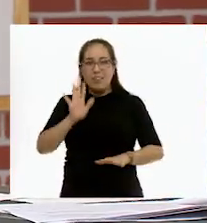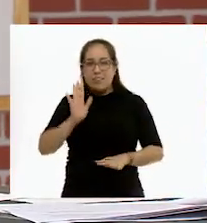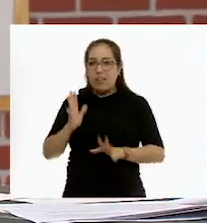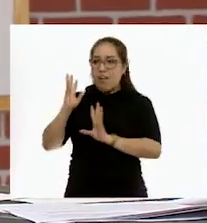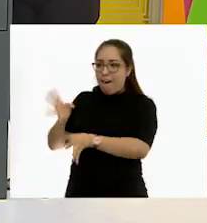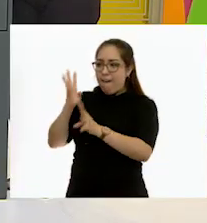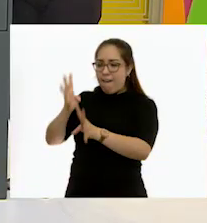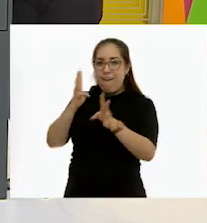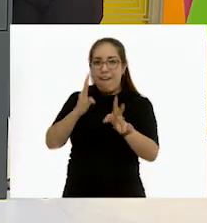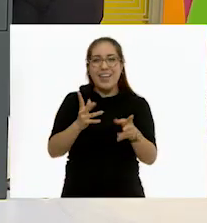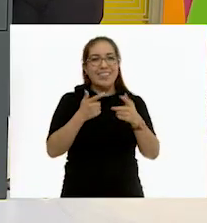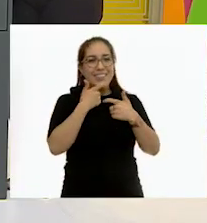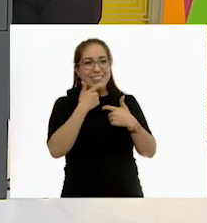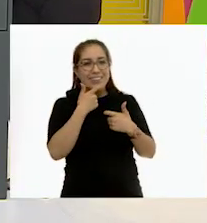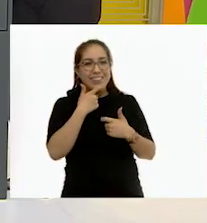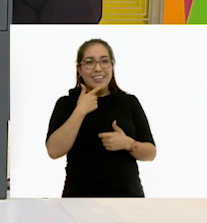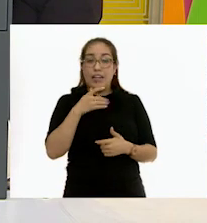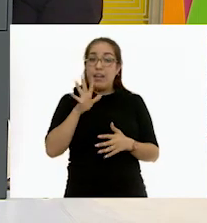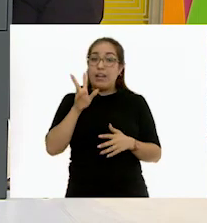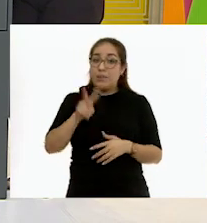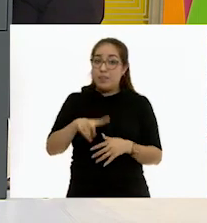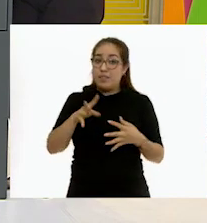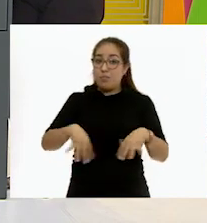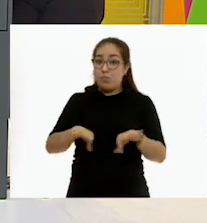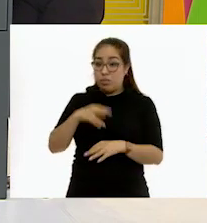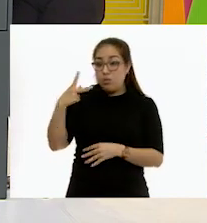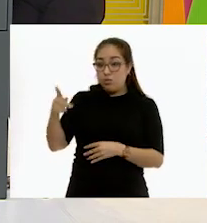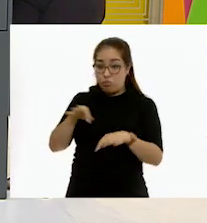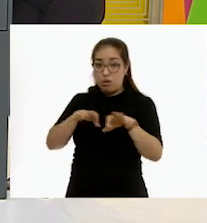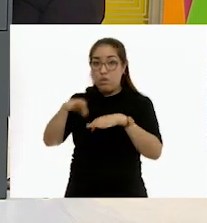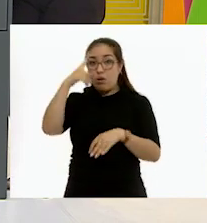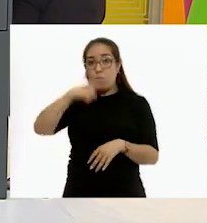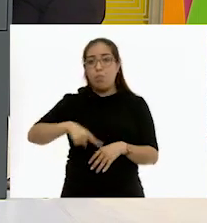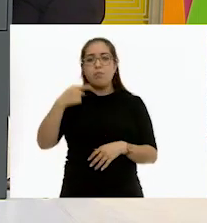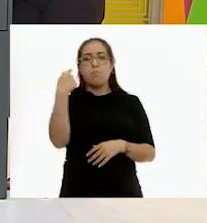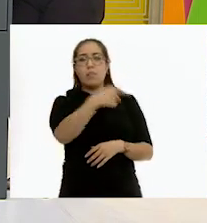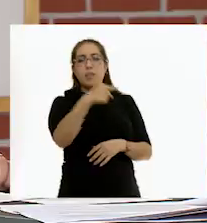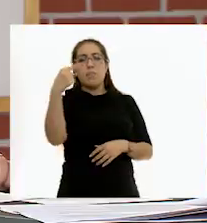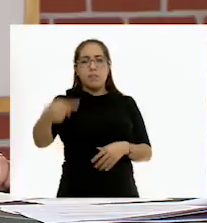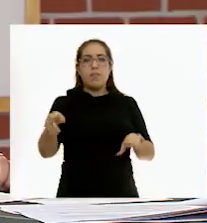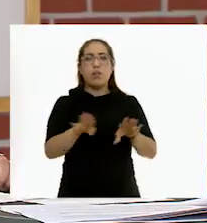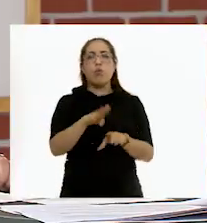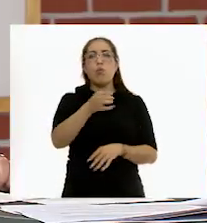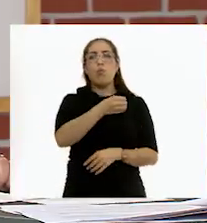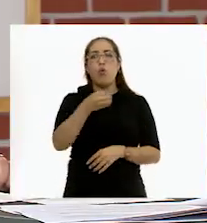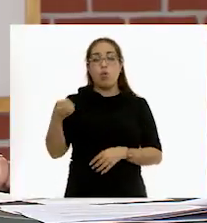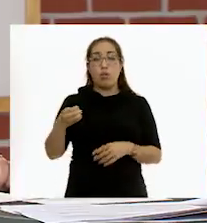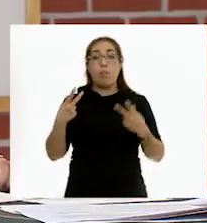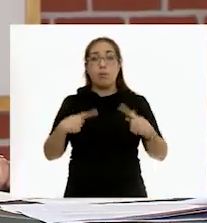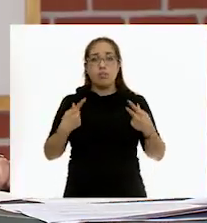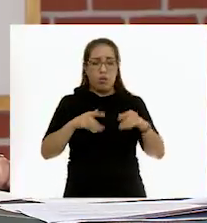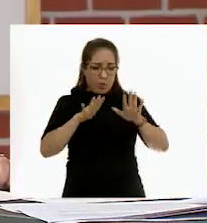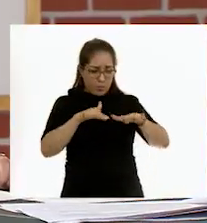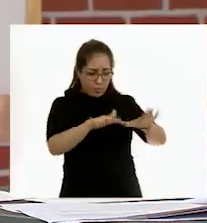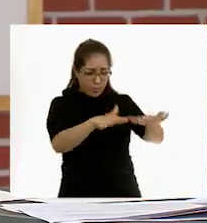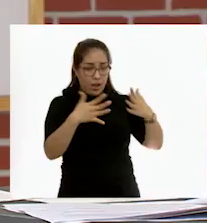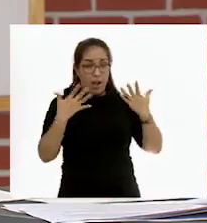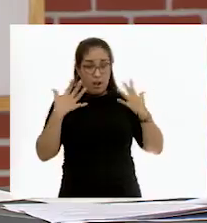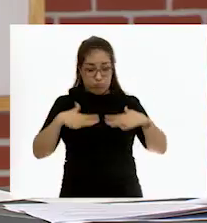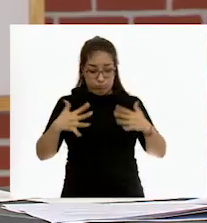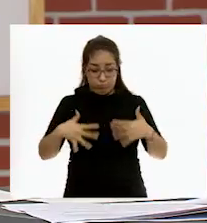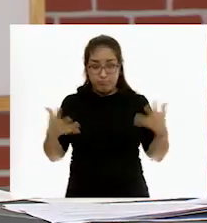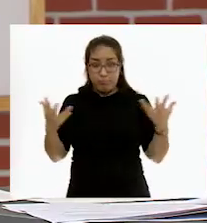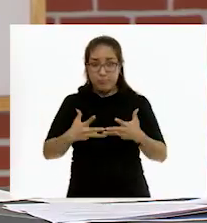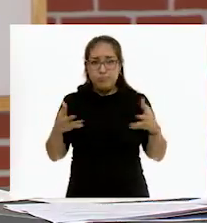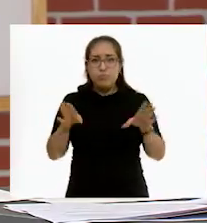que es muy importante su trabajo para que una obra salga muy bien. En este caso, los vestuaristas tienen que